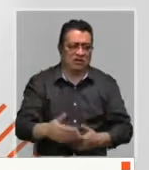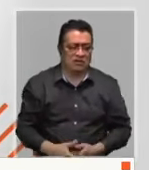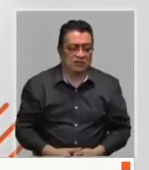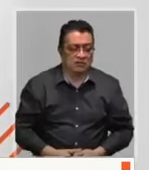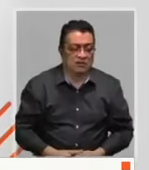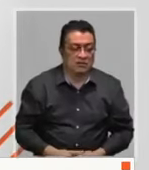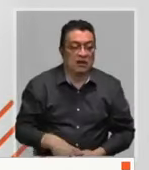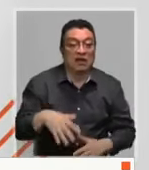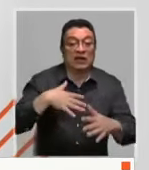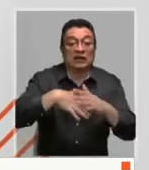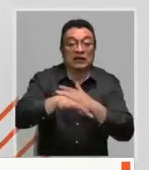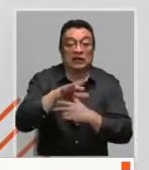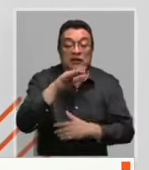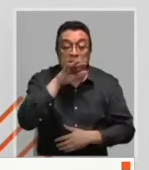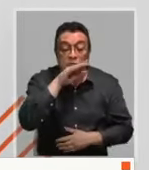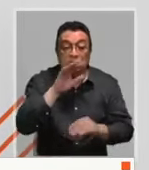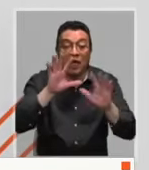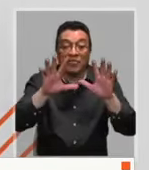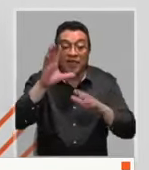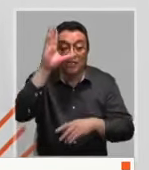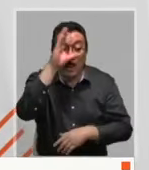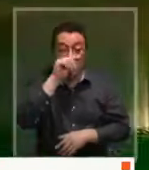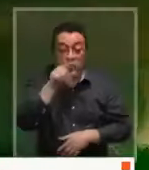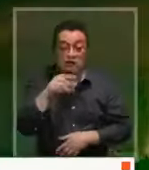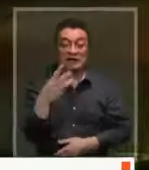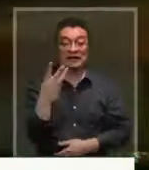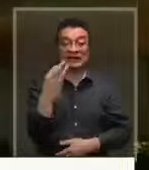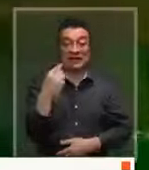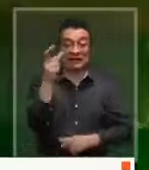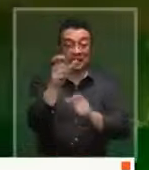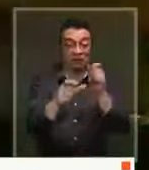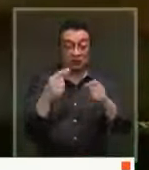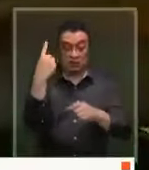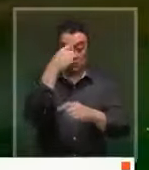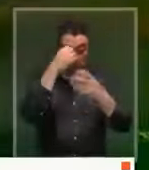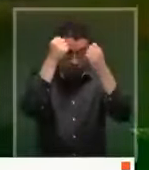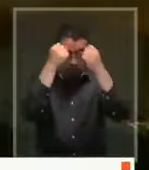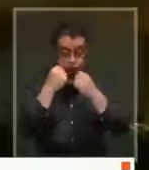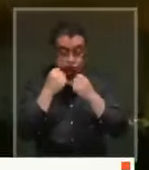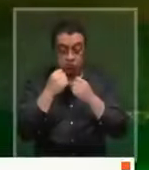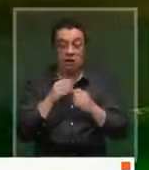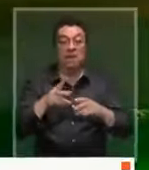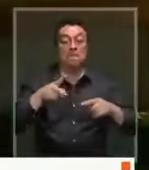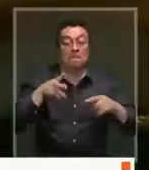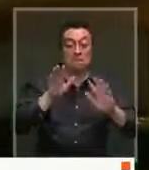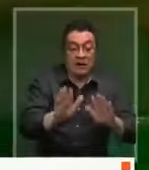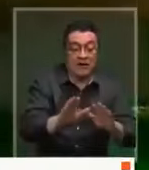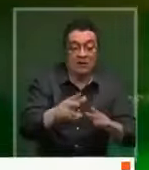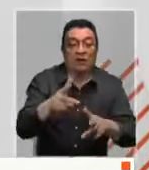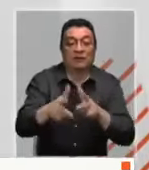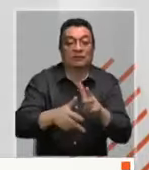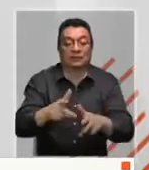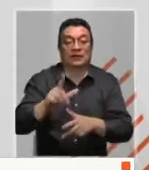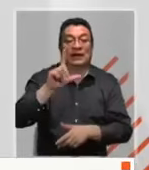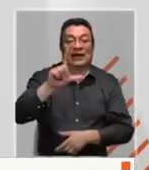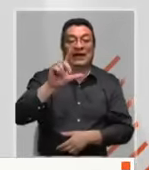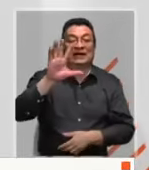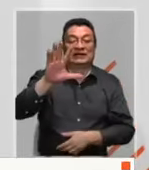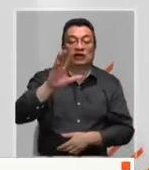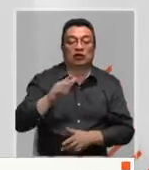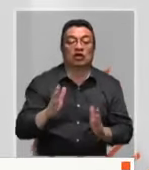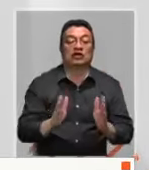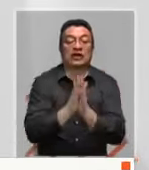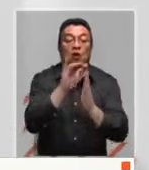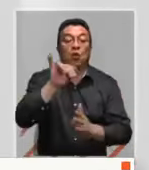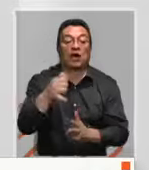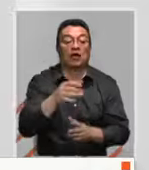Faltaban 15 minutos para las 10 de la noche y más de 30 encapuchados detuvieron un tren de la línea 5 del metro en la estación San Joaquín, solo